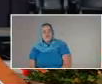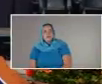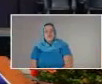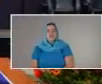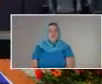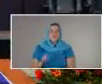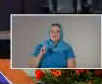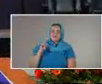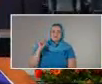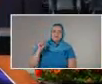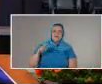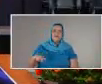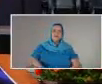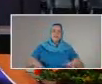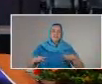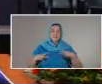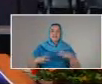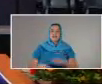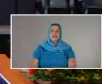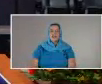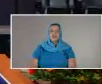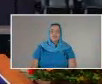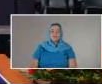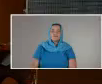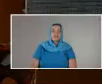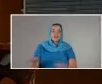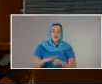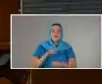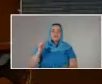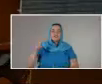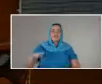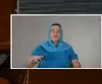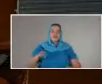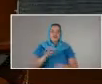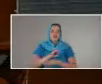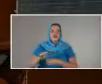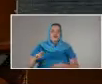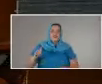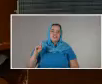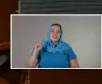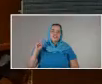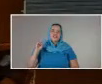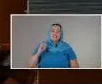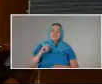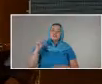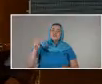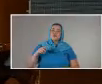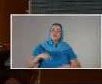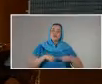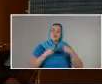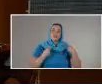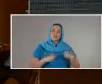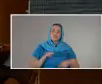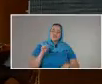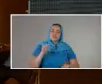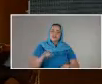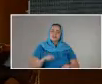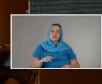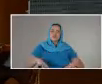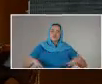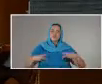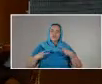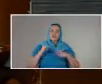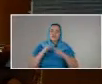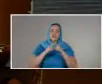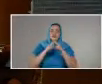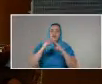palabra, que renueva sus fuerzas y que completas tu obra en su visión, en su corazón, en su organismo, Señor. En el nombre poderoso